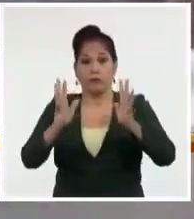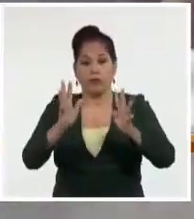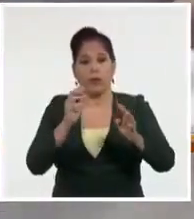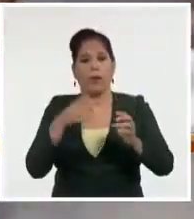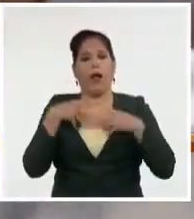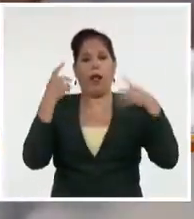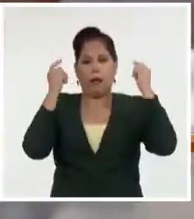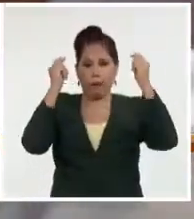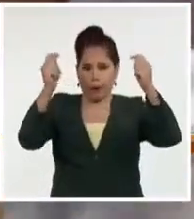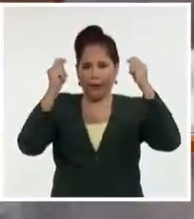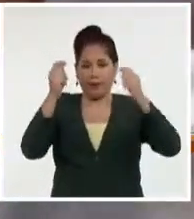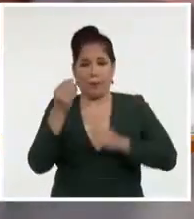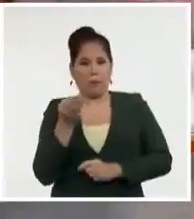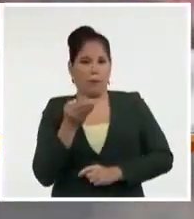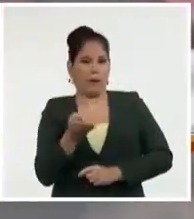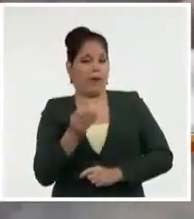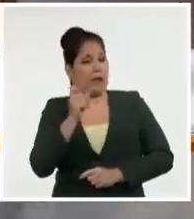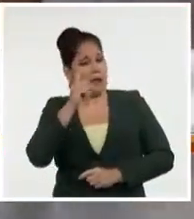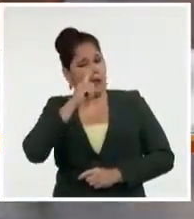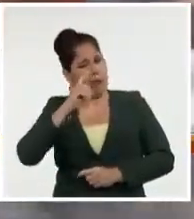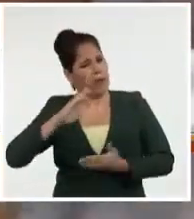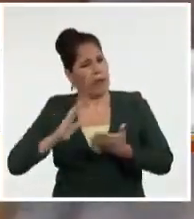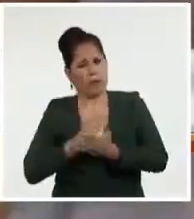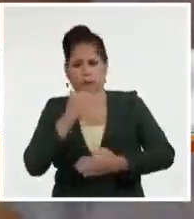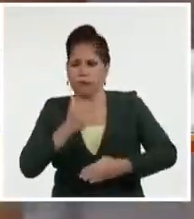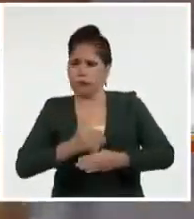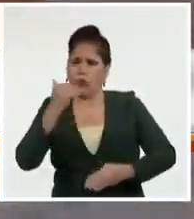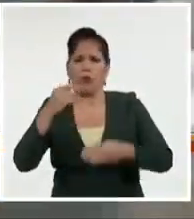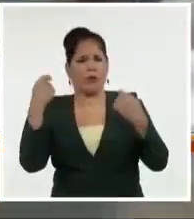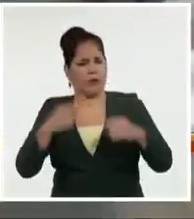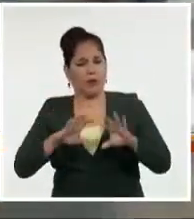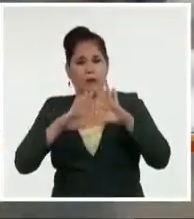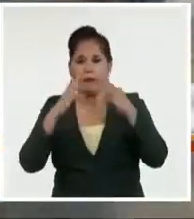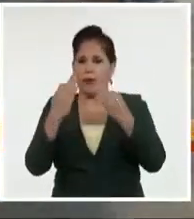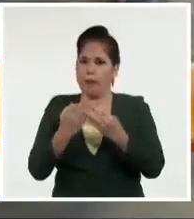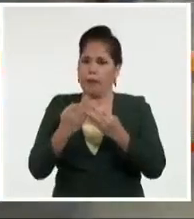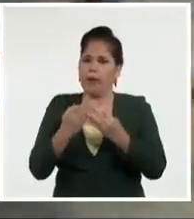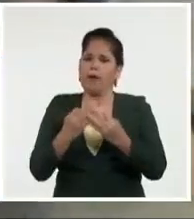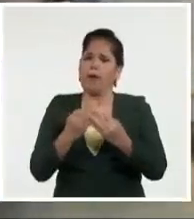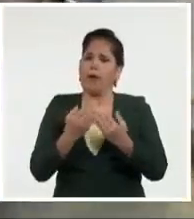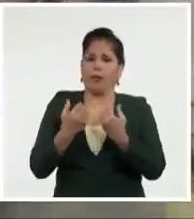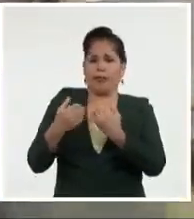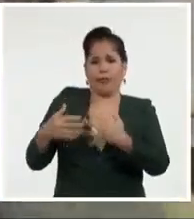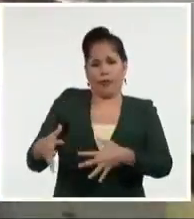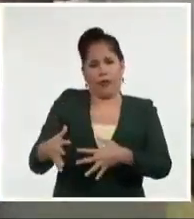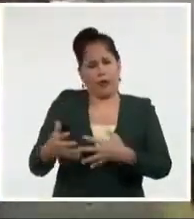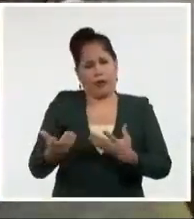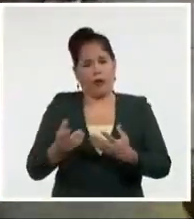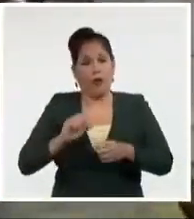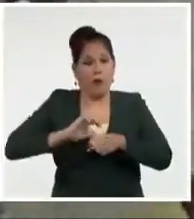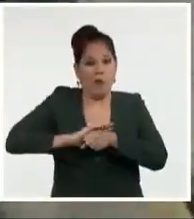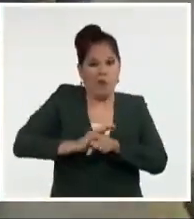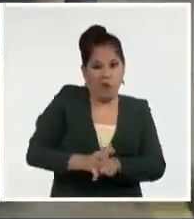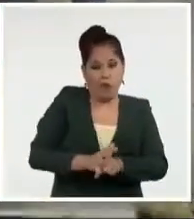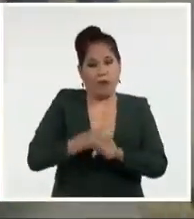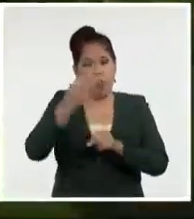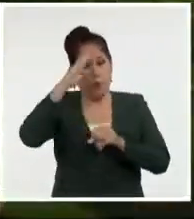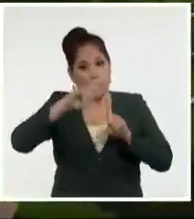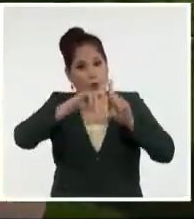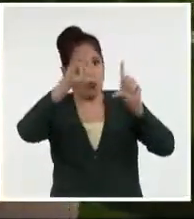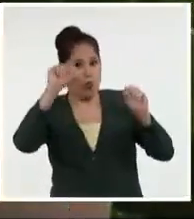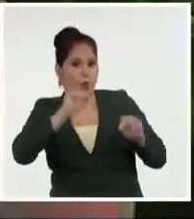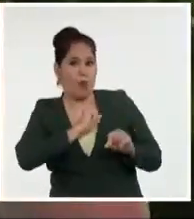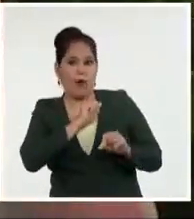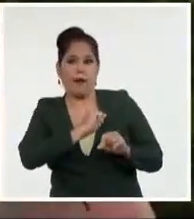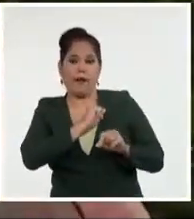protestar y pedir por el fin del bloqueo a favor de la familia cubana. A pesar de la creciente hostilidad contra todo intento de tender puentes